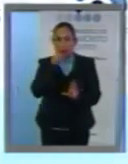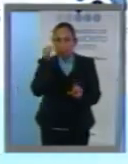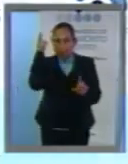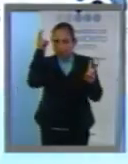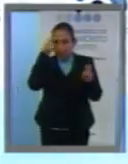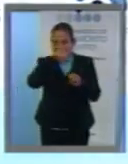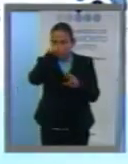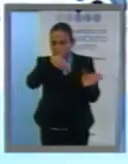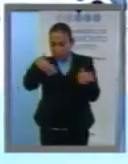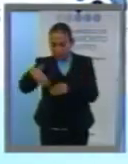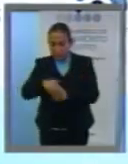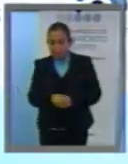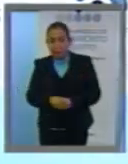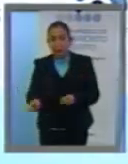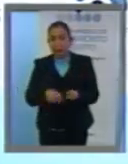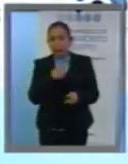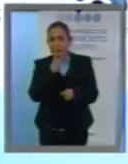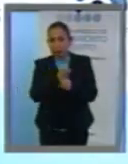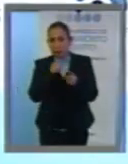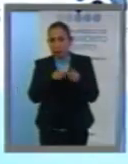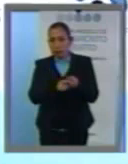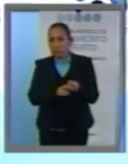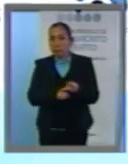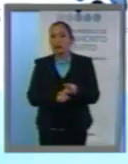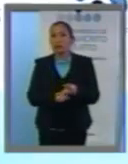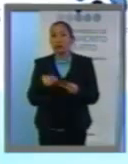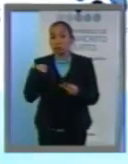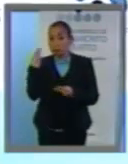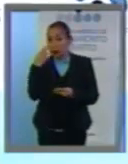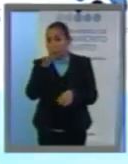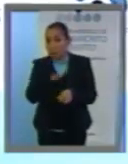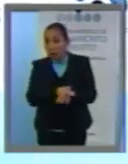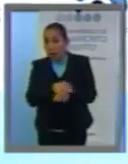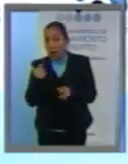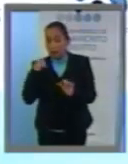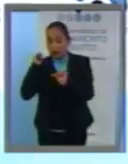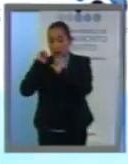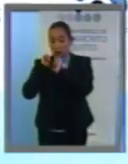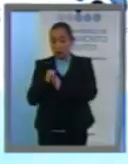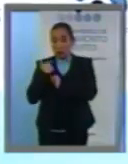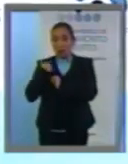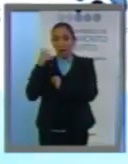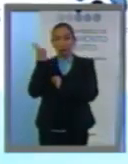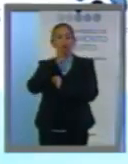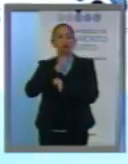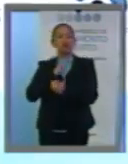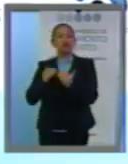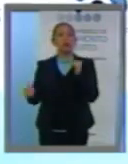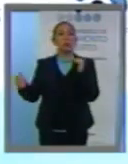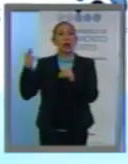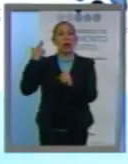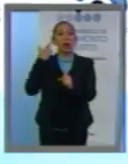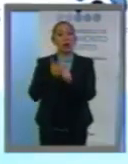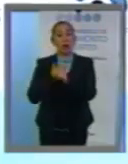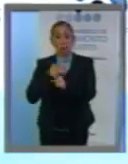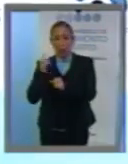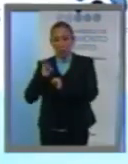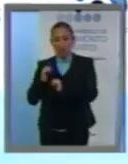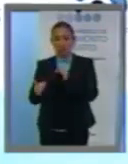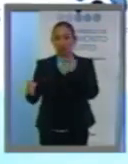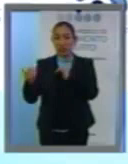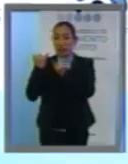tema más adelante. La segunda parte se refiere a si necesitamos tener más facultades en la Auditoría Superior y si deberíamos tener